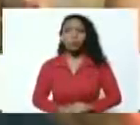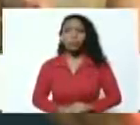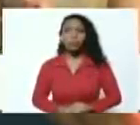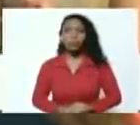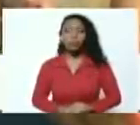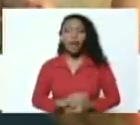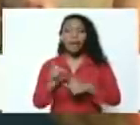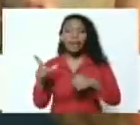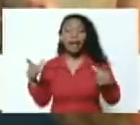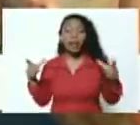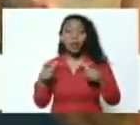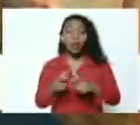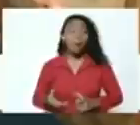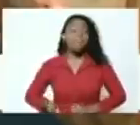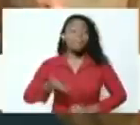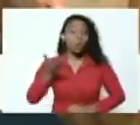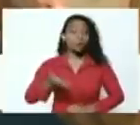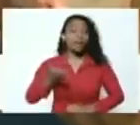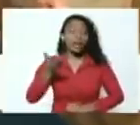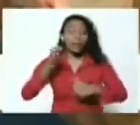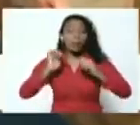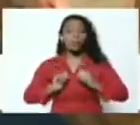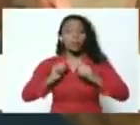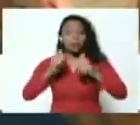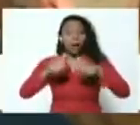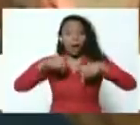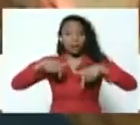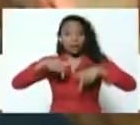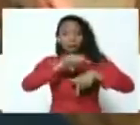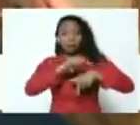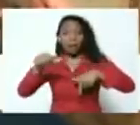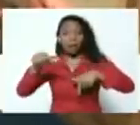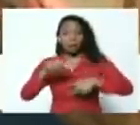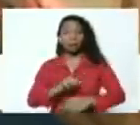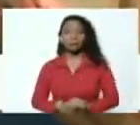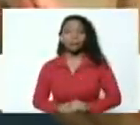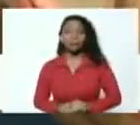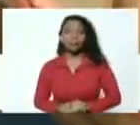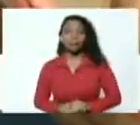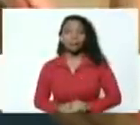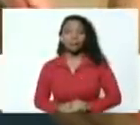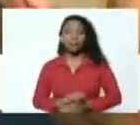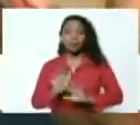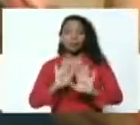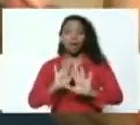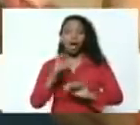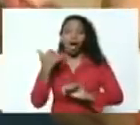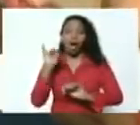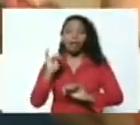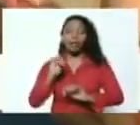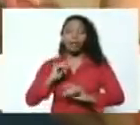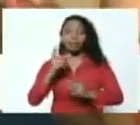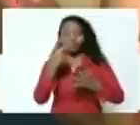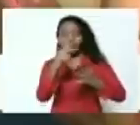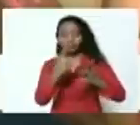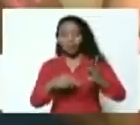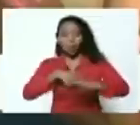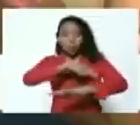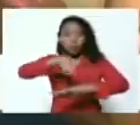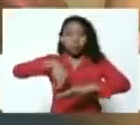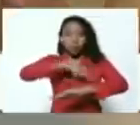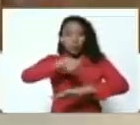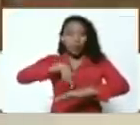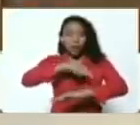Es una reunión muy importante que arrancamos esta semana. Ya tenemos varias horas